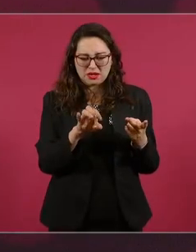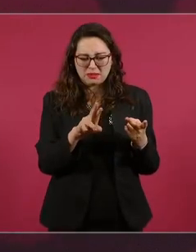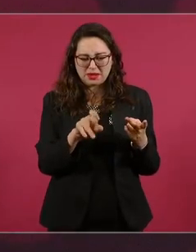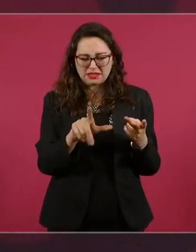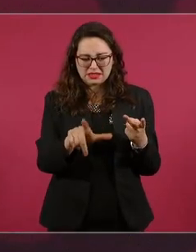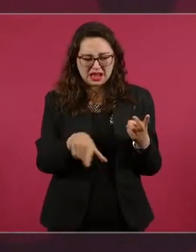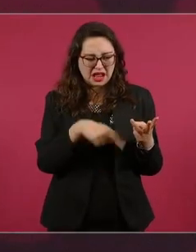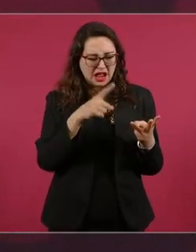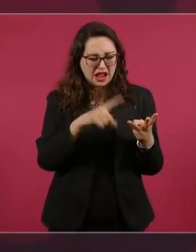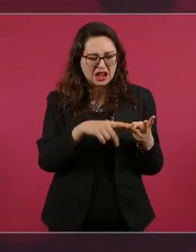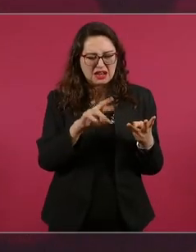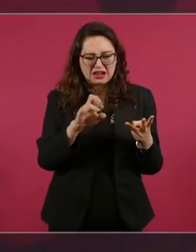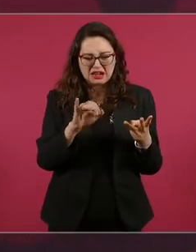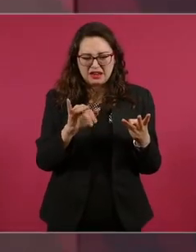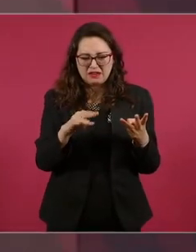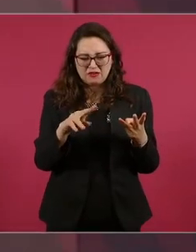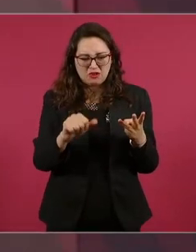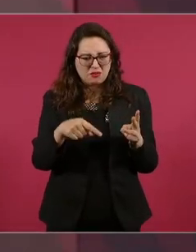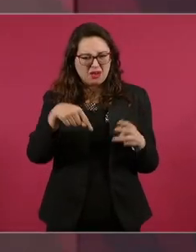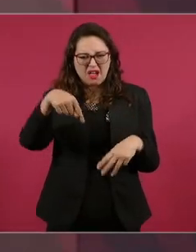propaganda y